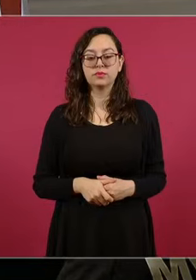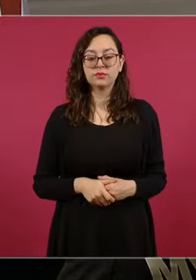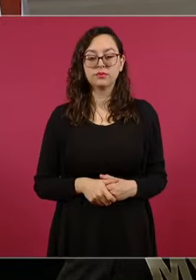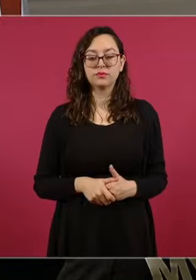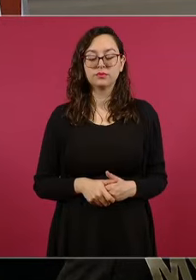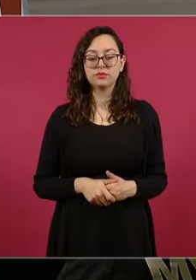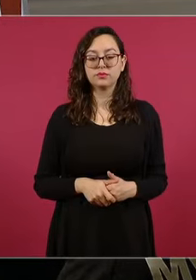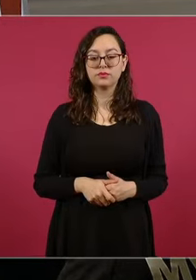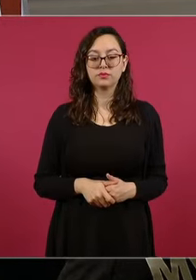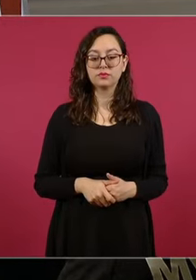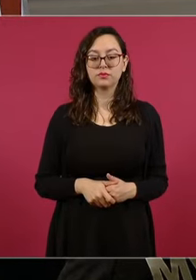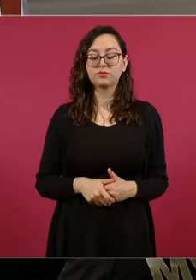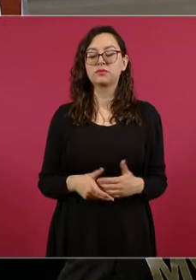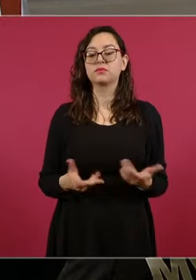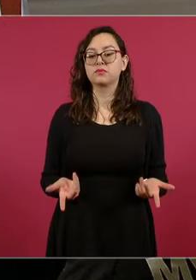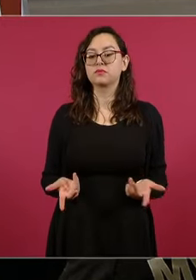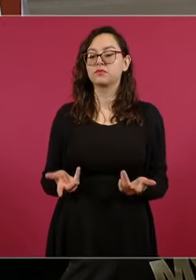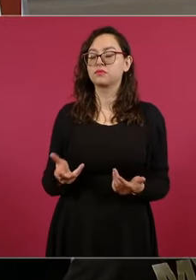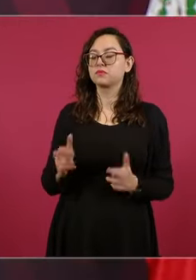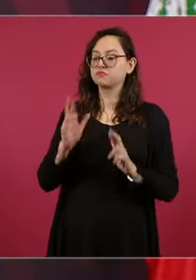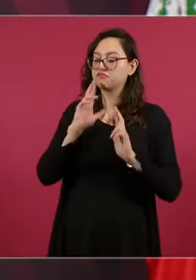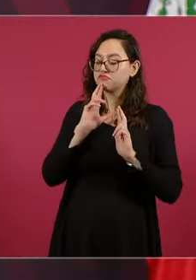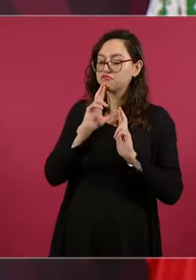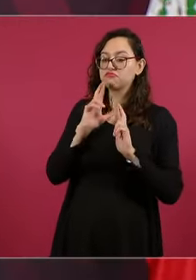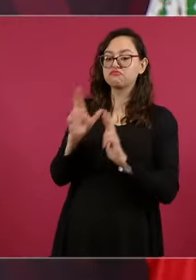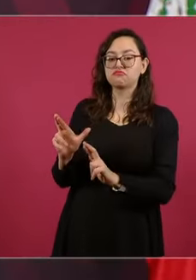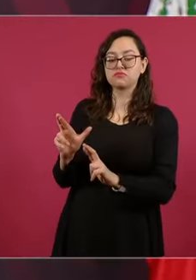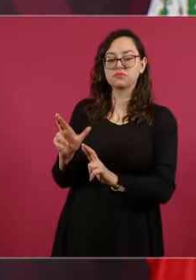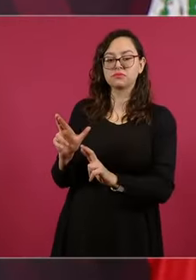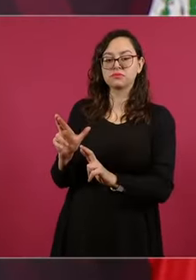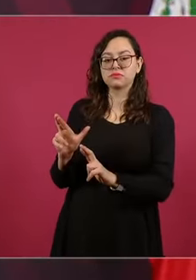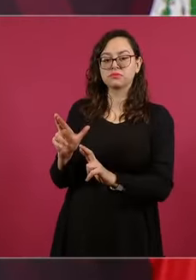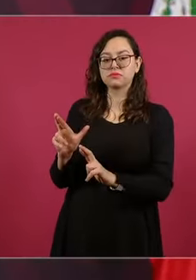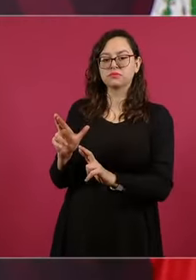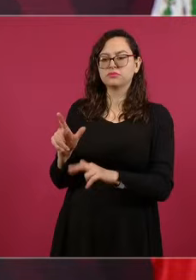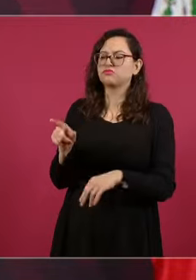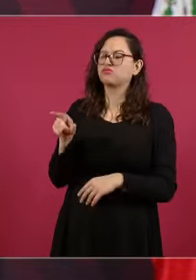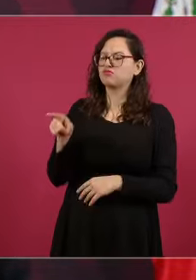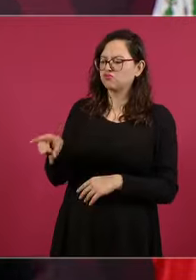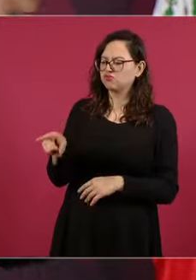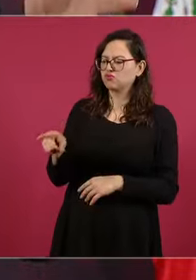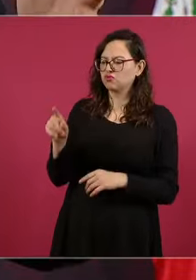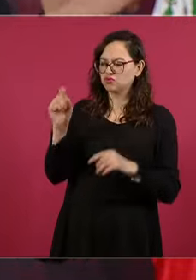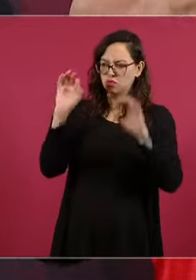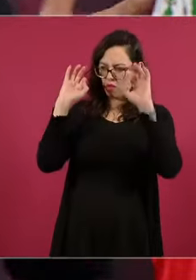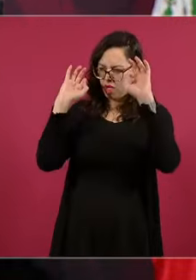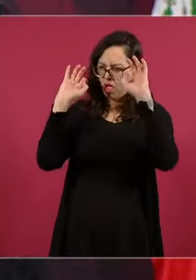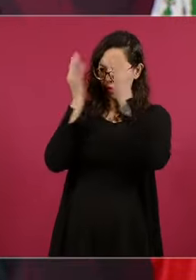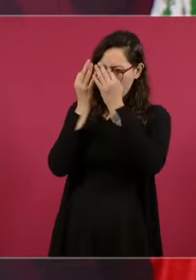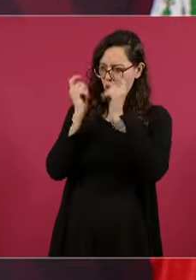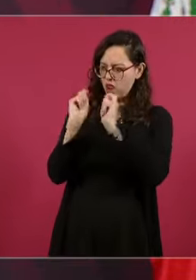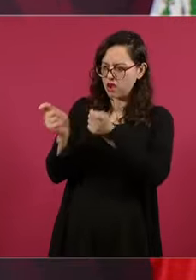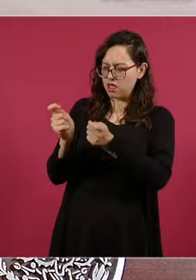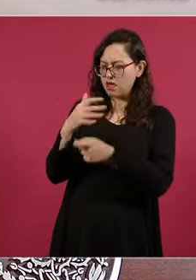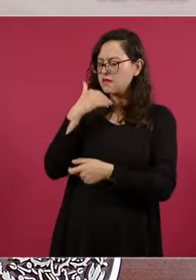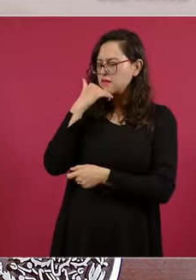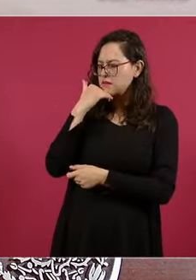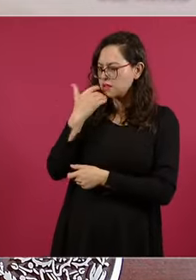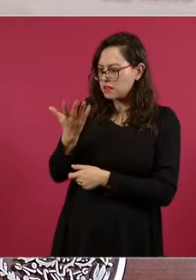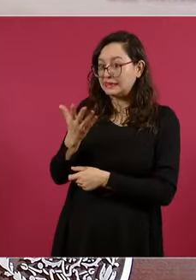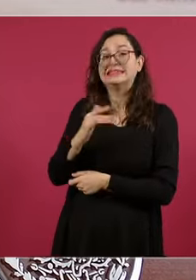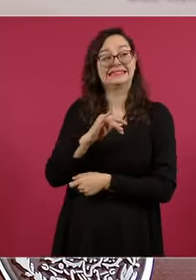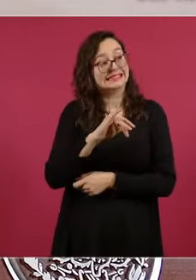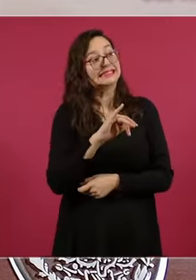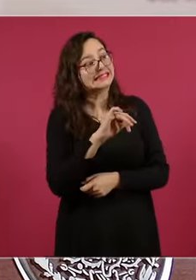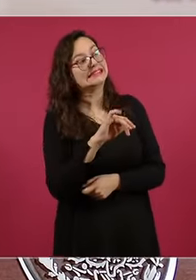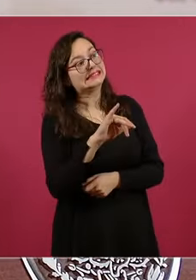le respondió el presidente, oye, ¿me pediste esto? Sí, nada más